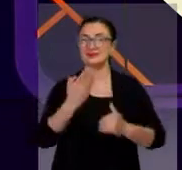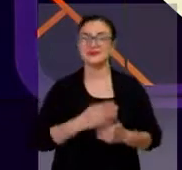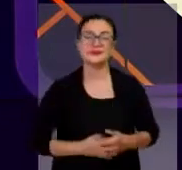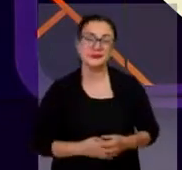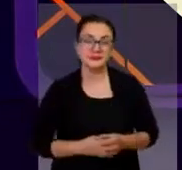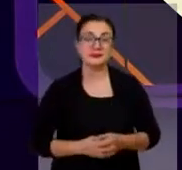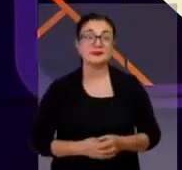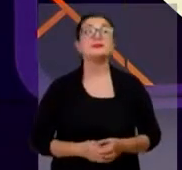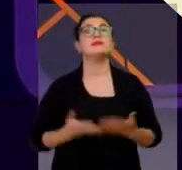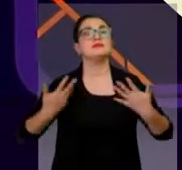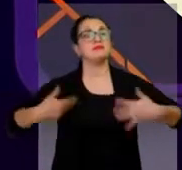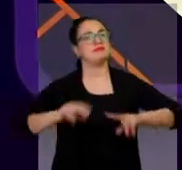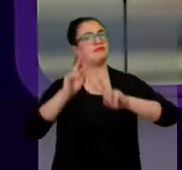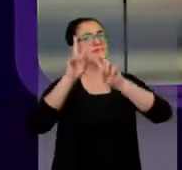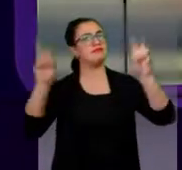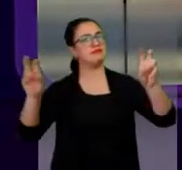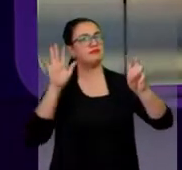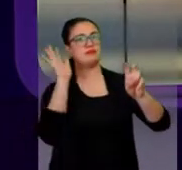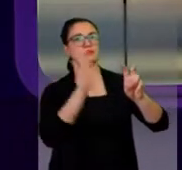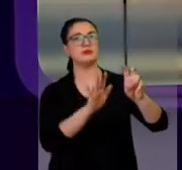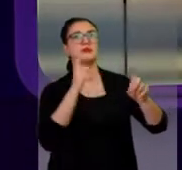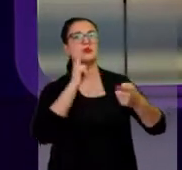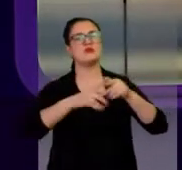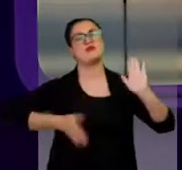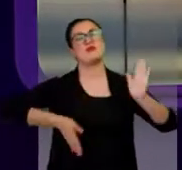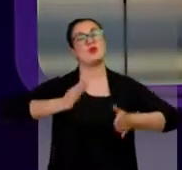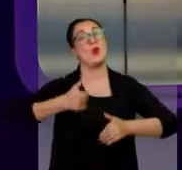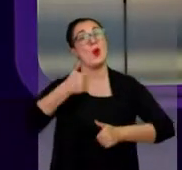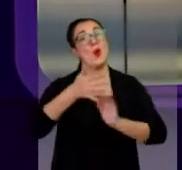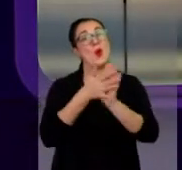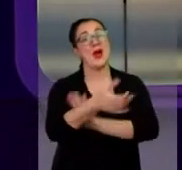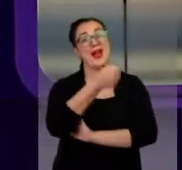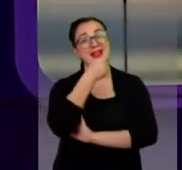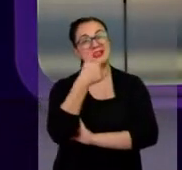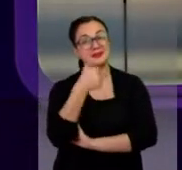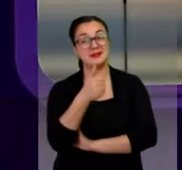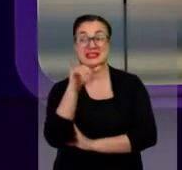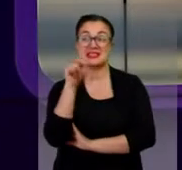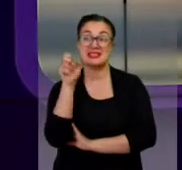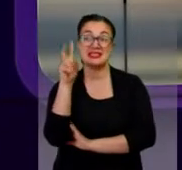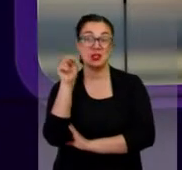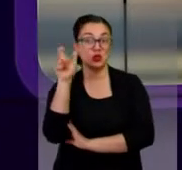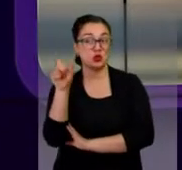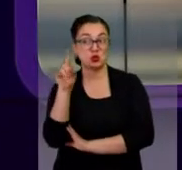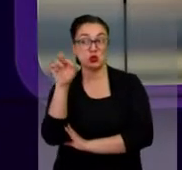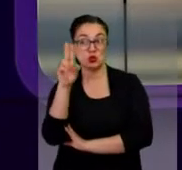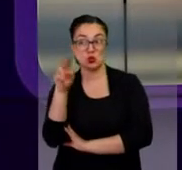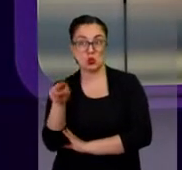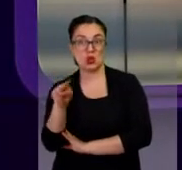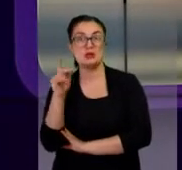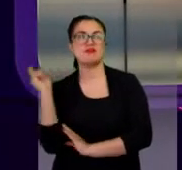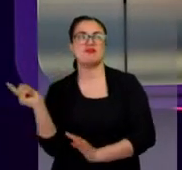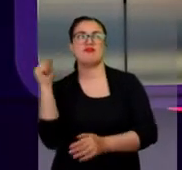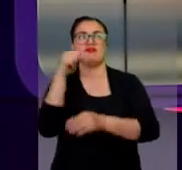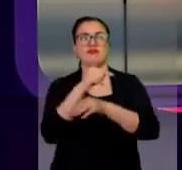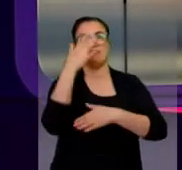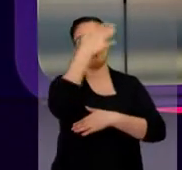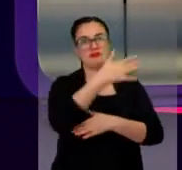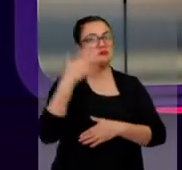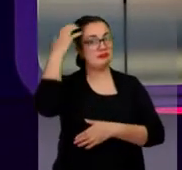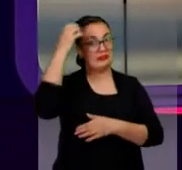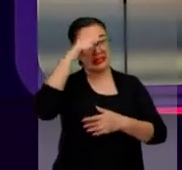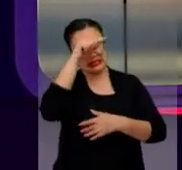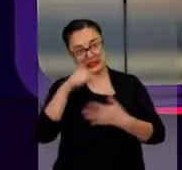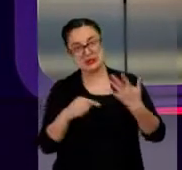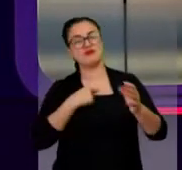Y pasamos a hablar de una vez del atletismo con buenas noticias, porque Jason Suárez logró en los Países Bajos su cupo a la maratón de los Juegos